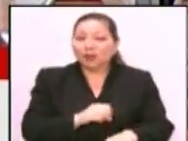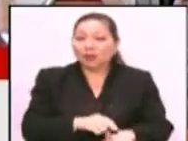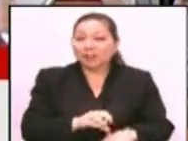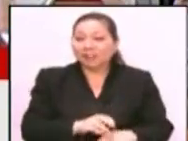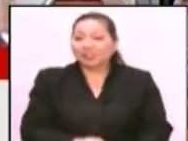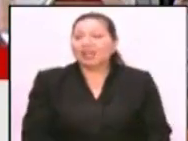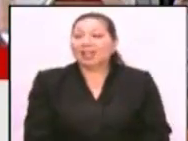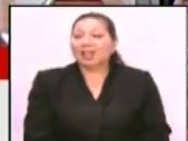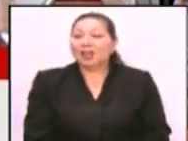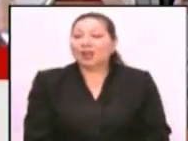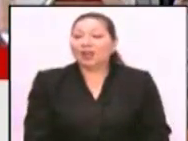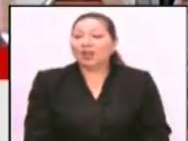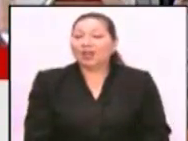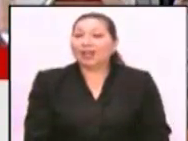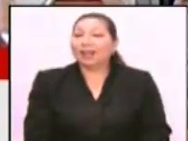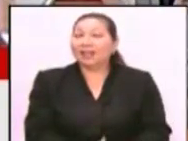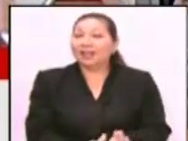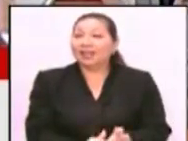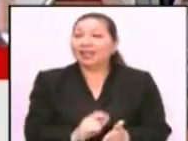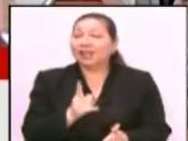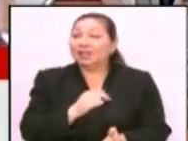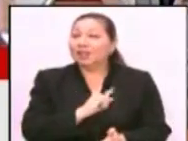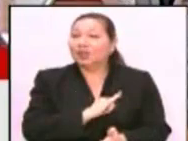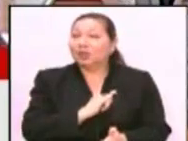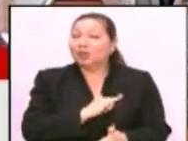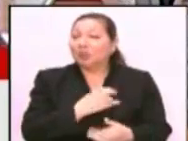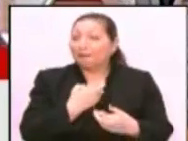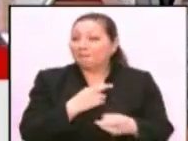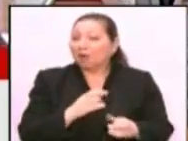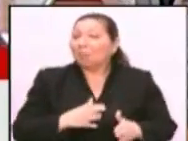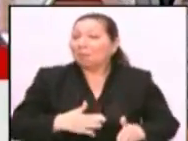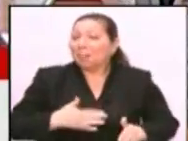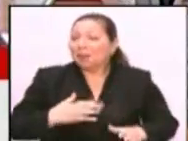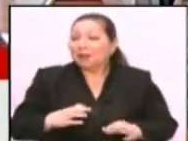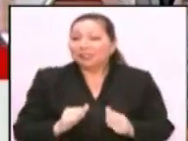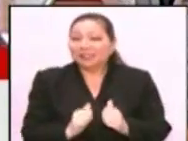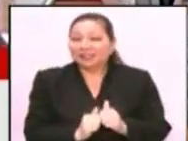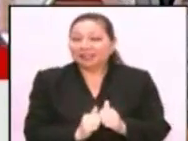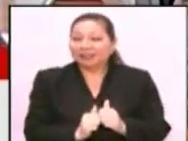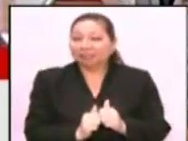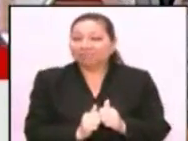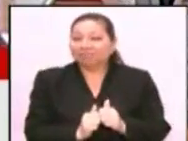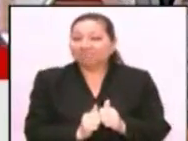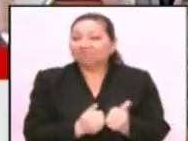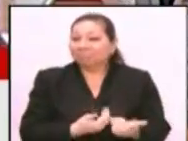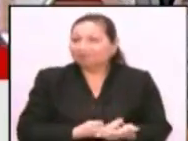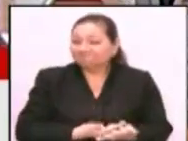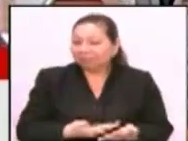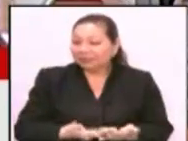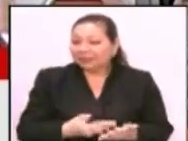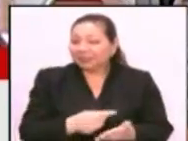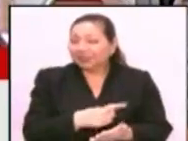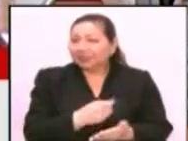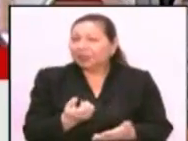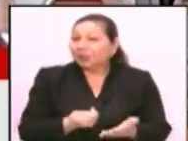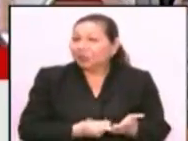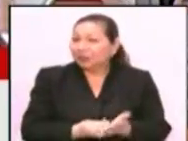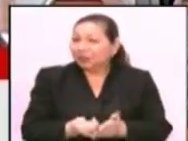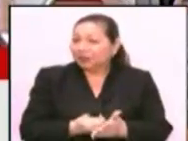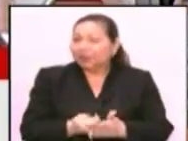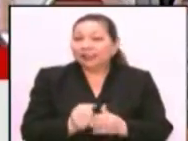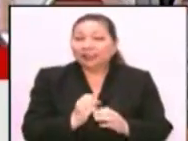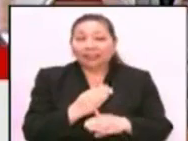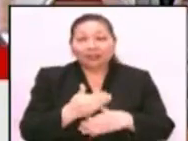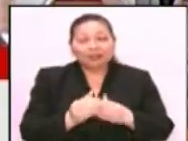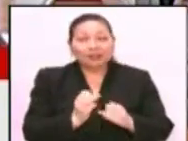Ministros. Creo que las instituciones públicas podemos hacer también, digamos, destinar ciertas compras que hacemos del